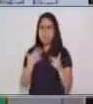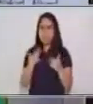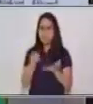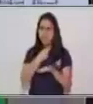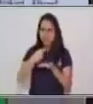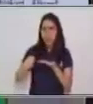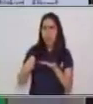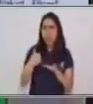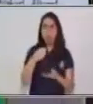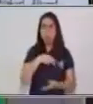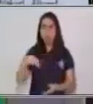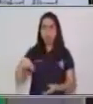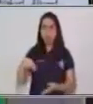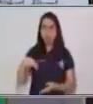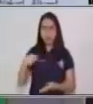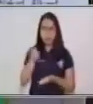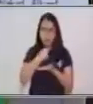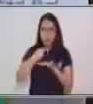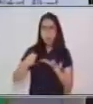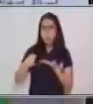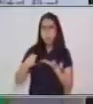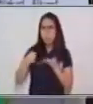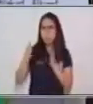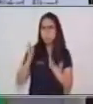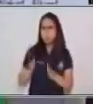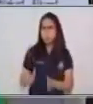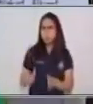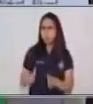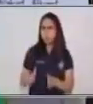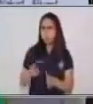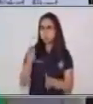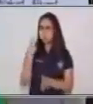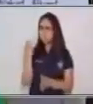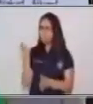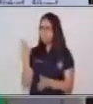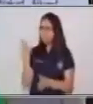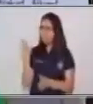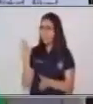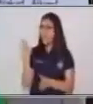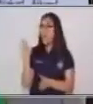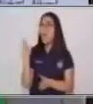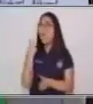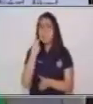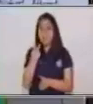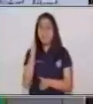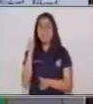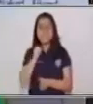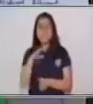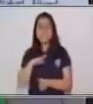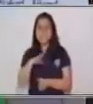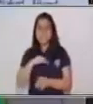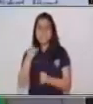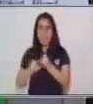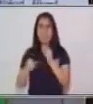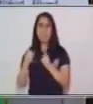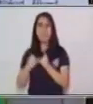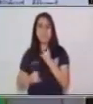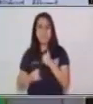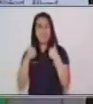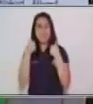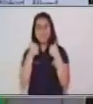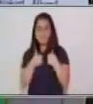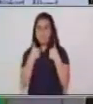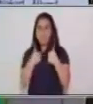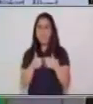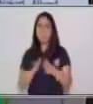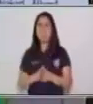rima específicamente que termine con las mismas sílabas. Puedes encontrar varios poemas que